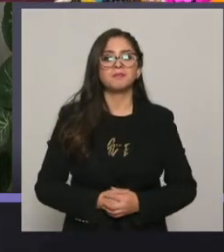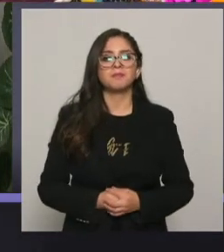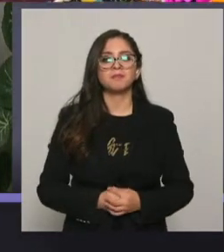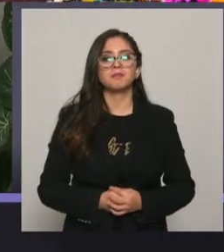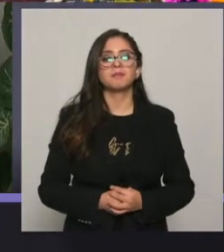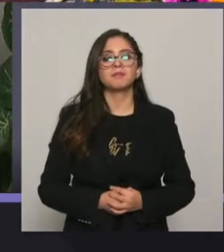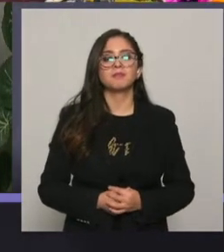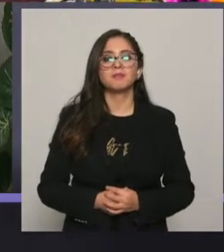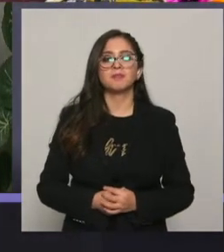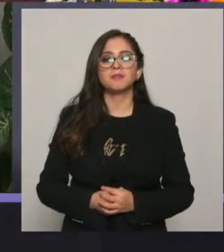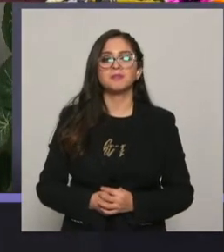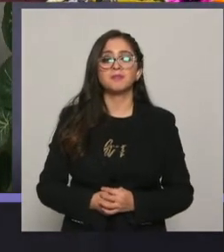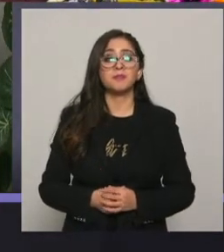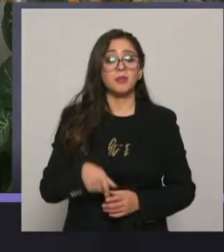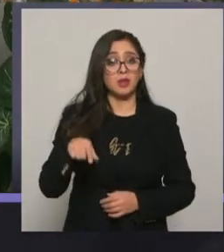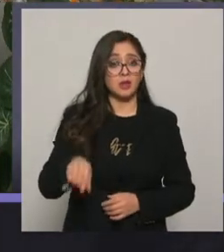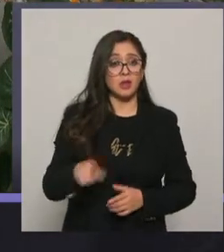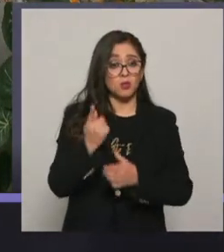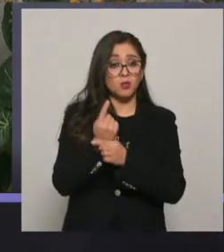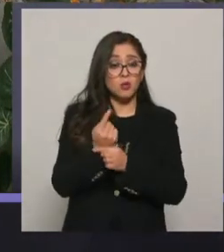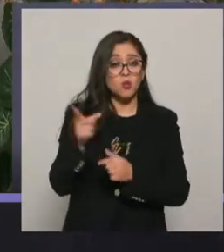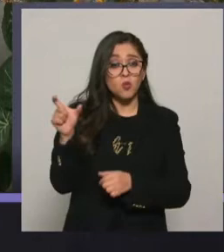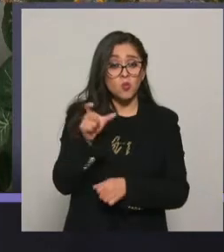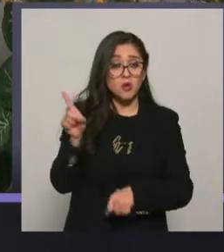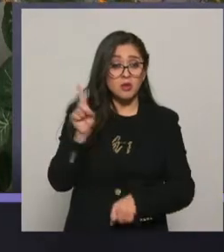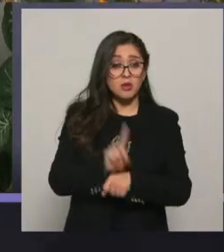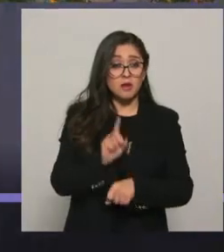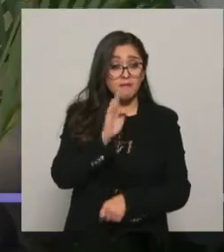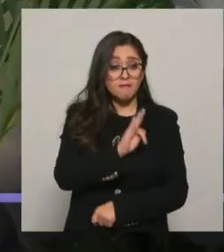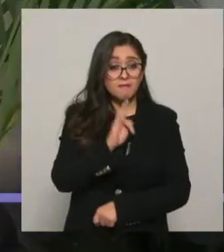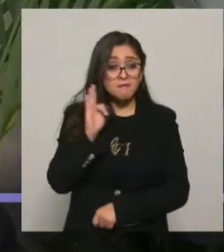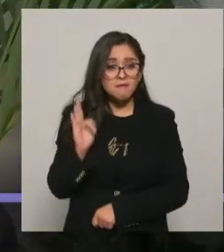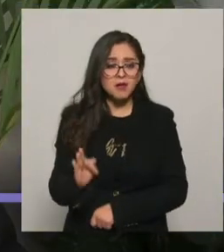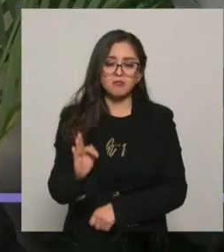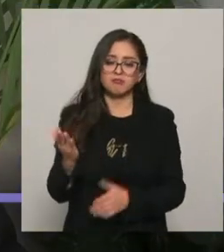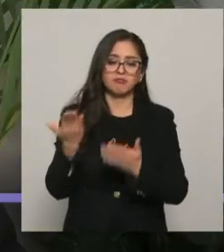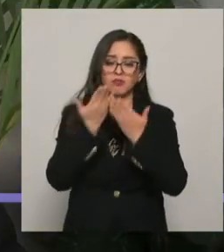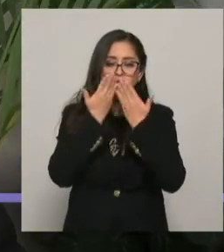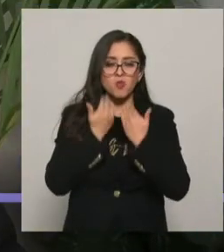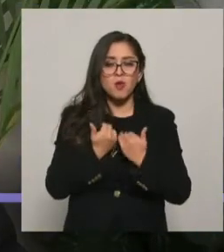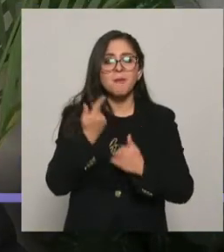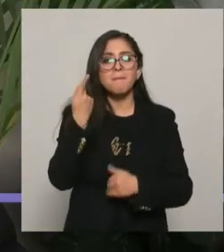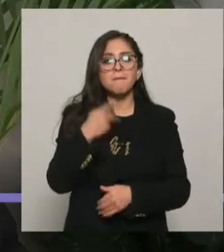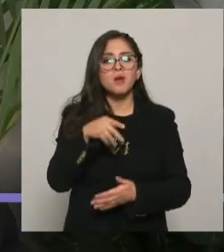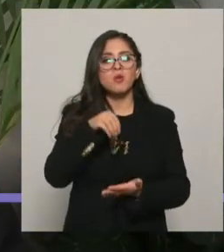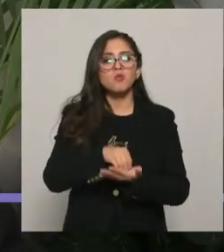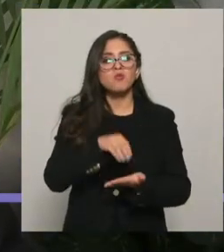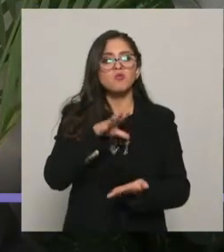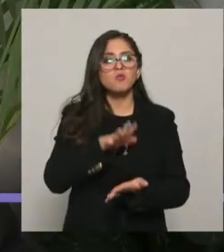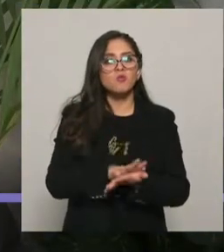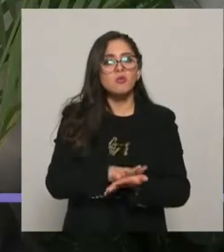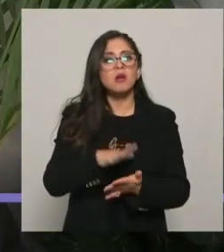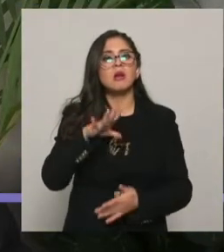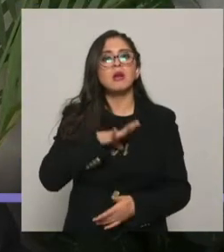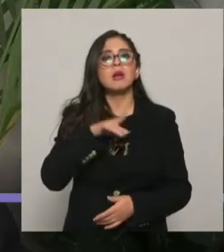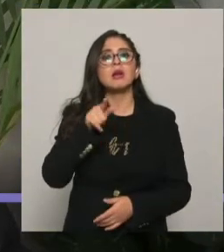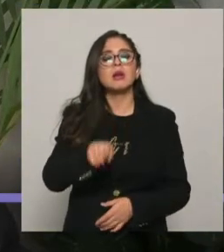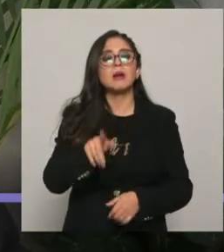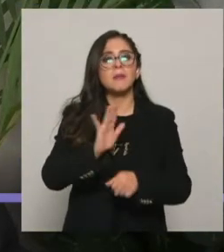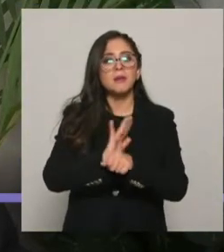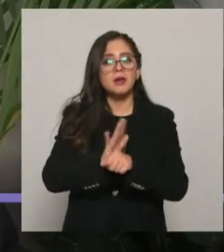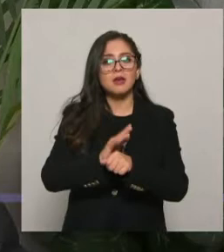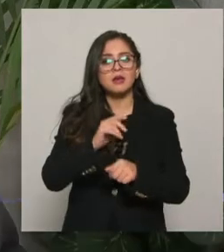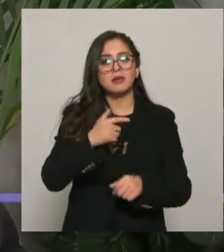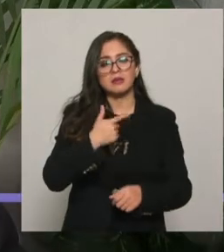no tenemos como una fecha exacta desde cuándo se realiza, pero se tiene registro que con la película de Yanko,